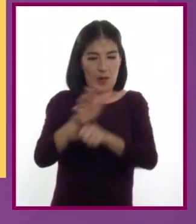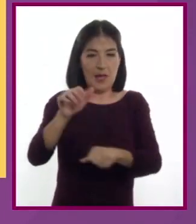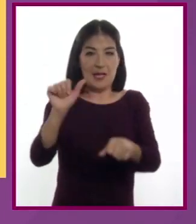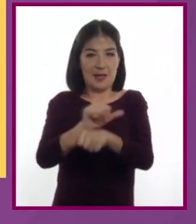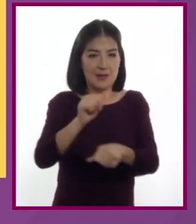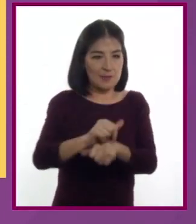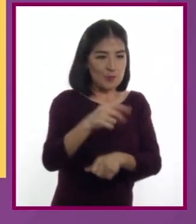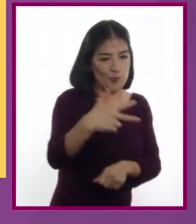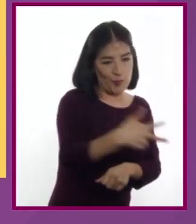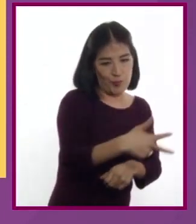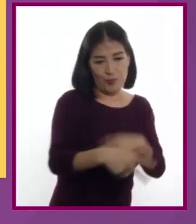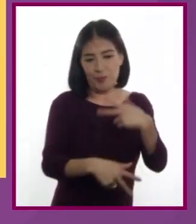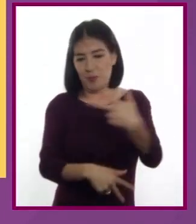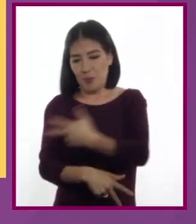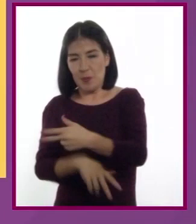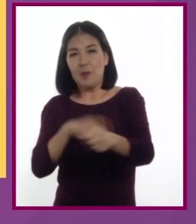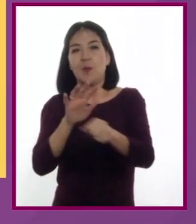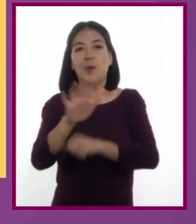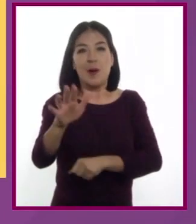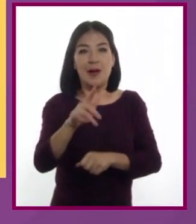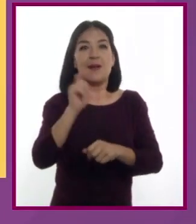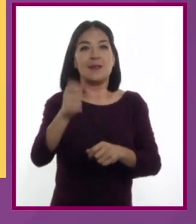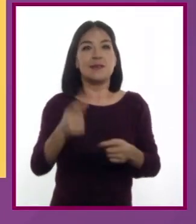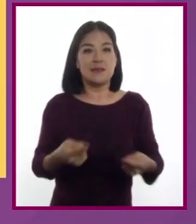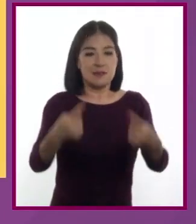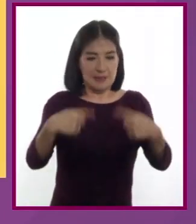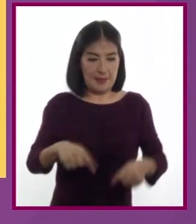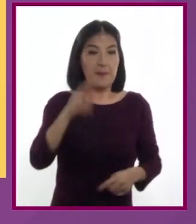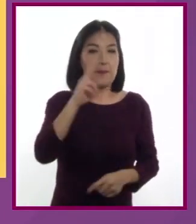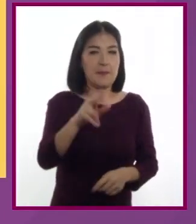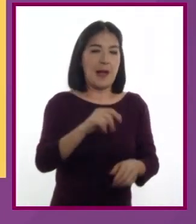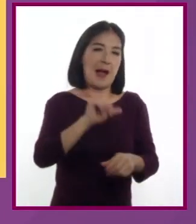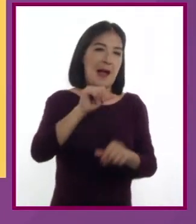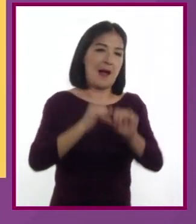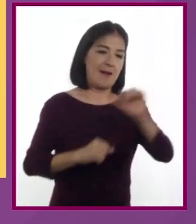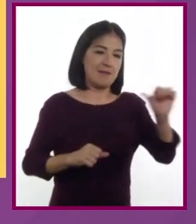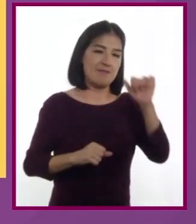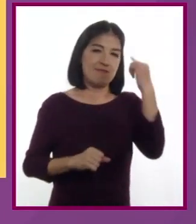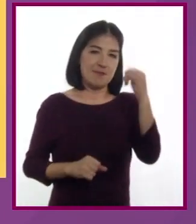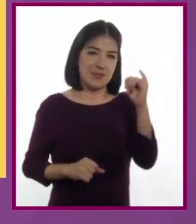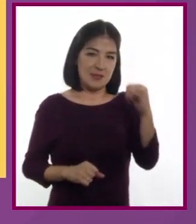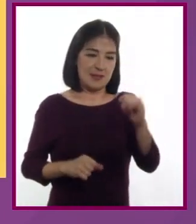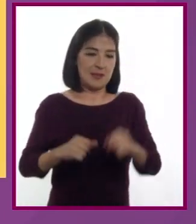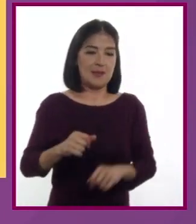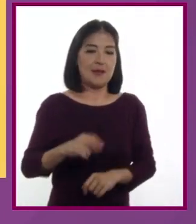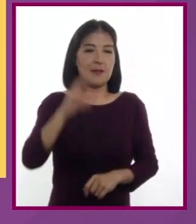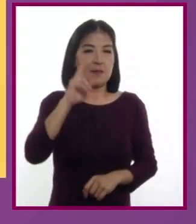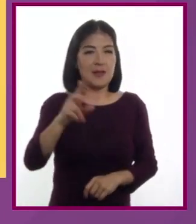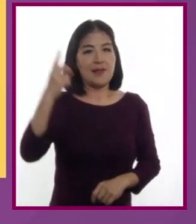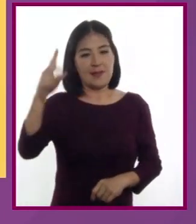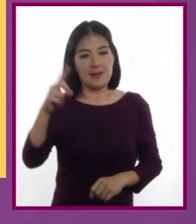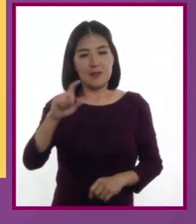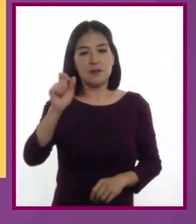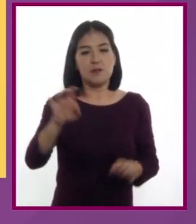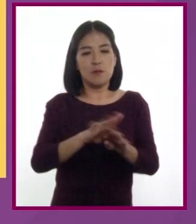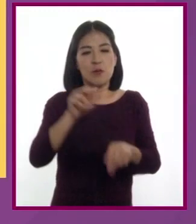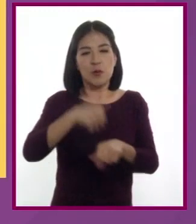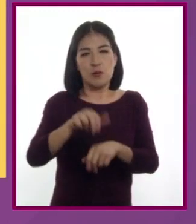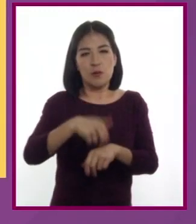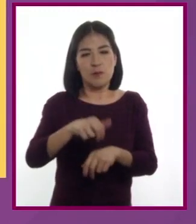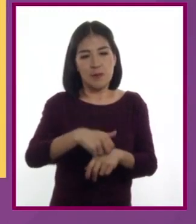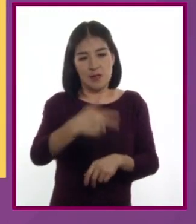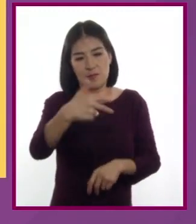móvil y, como en este caso es hacia la izquierda, entonces el primer factor es un número negativo,